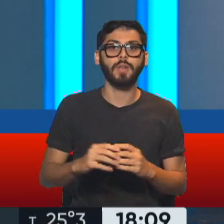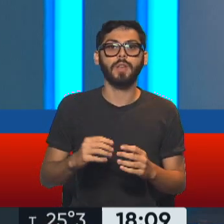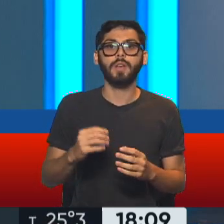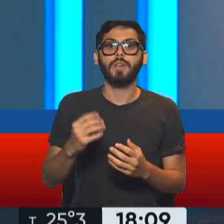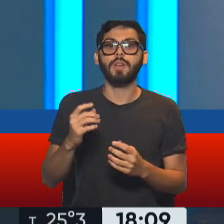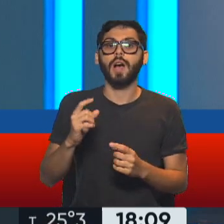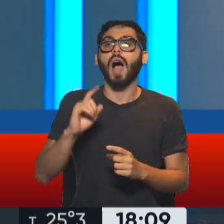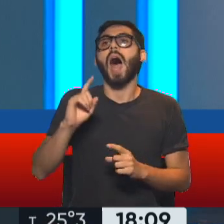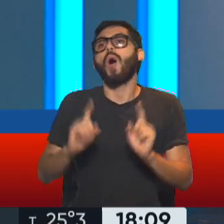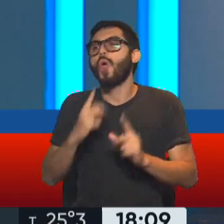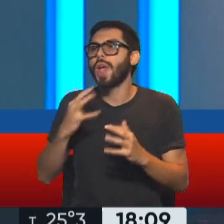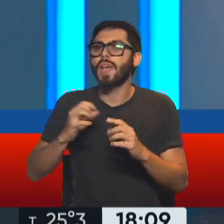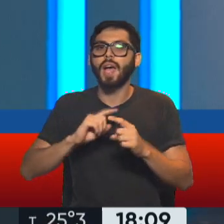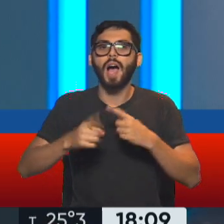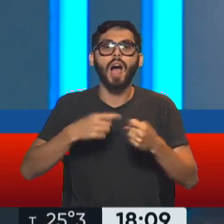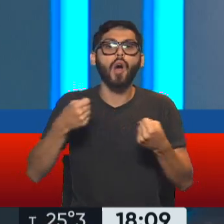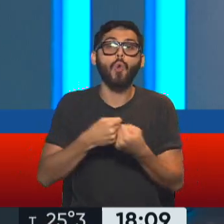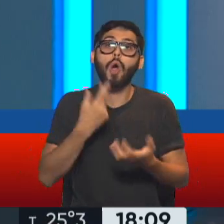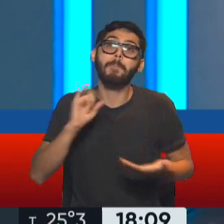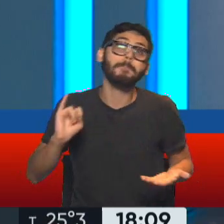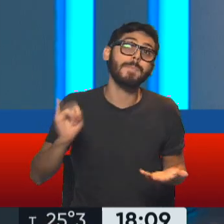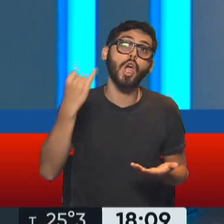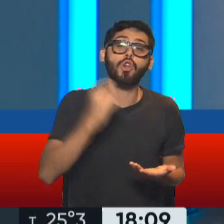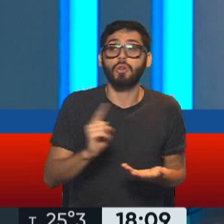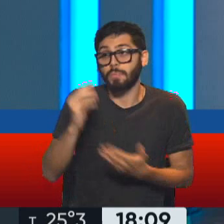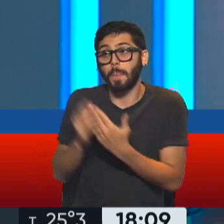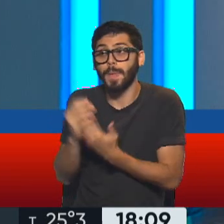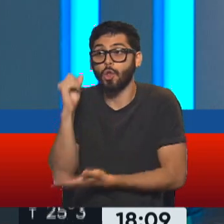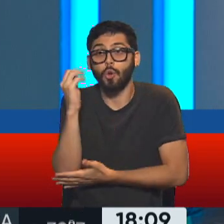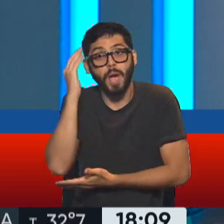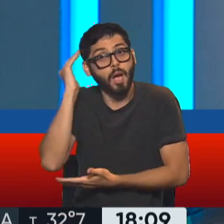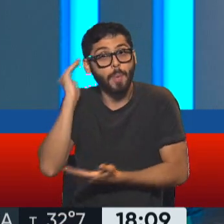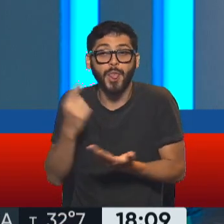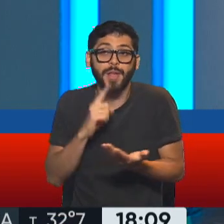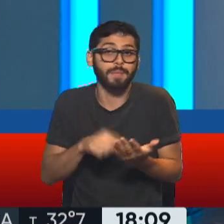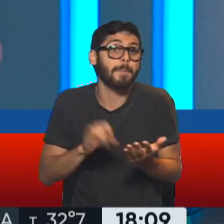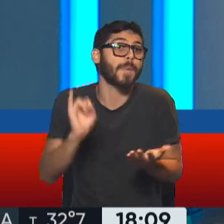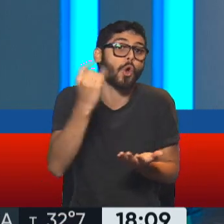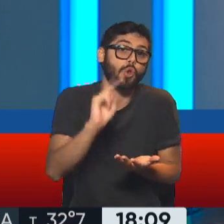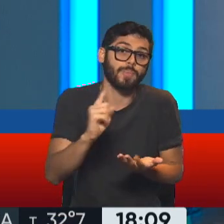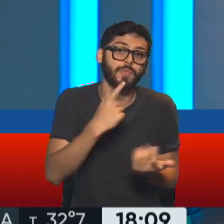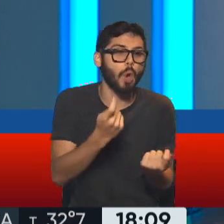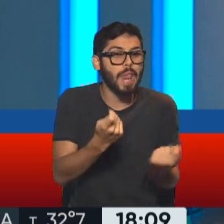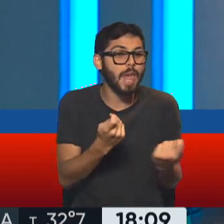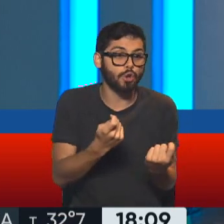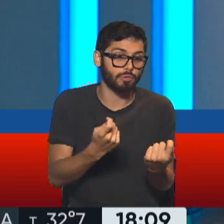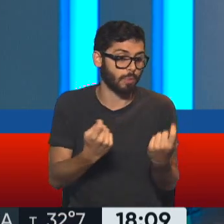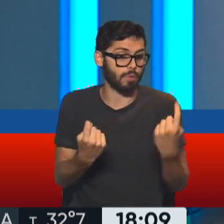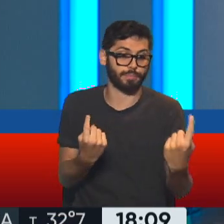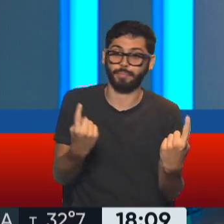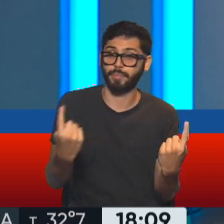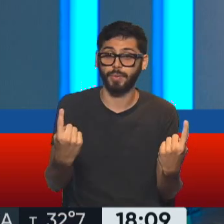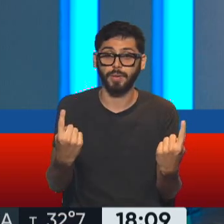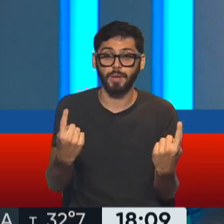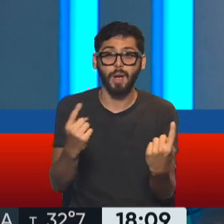posible? Algunos preguntan. Bueno, no era el mejor acuerdo posible, lo dijo el propio Martín Guzmán. En una negociación siempre entre una posición y otra